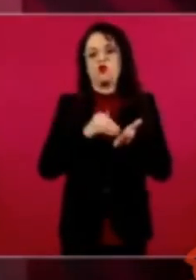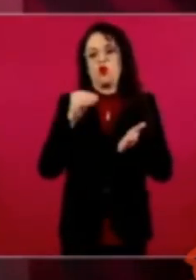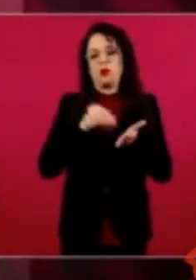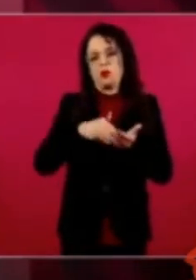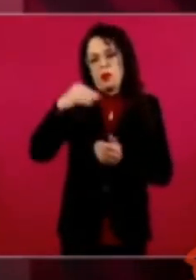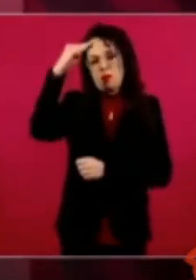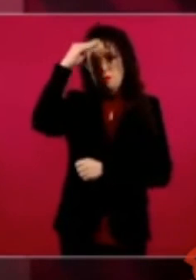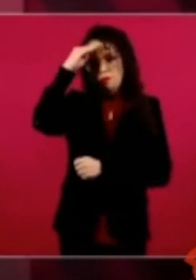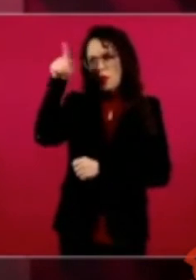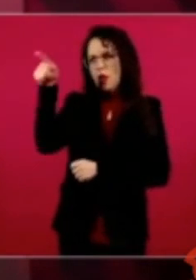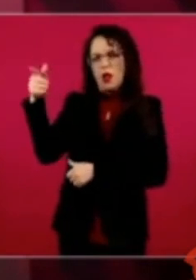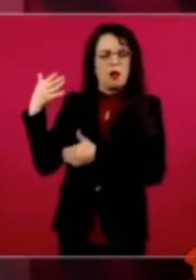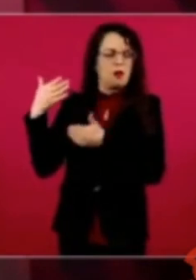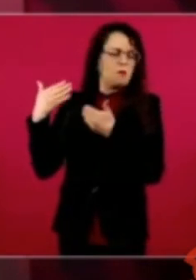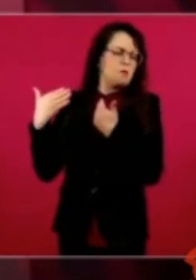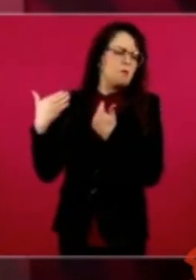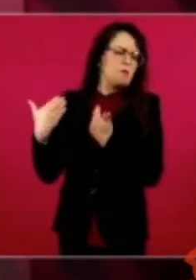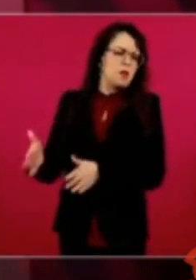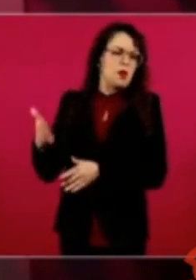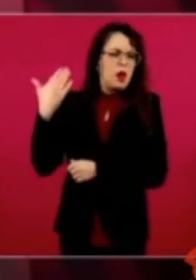gobernante.